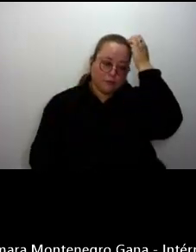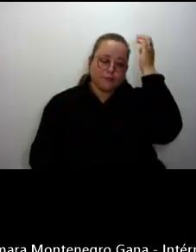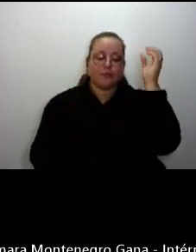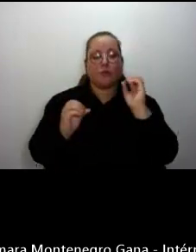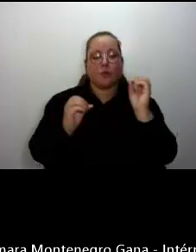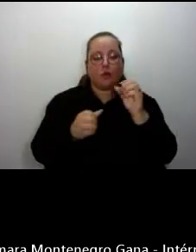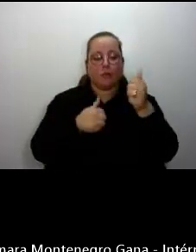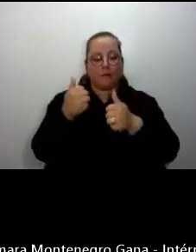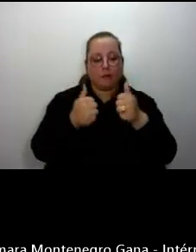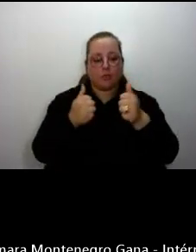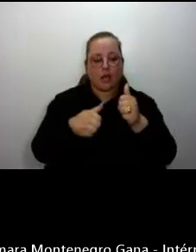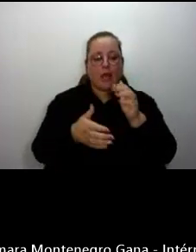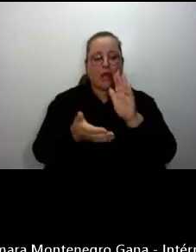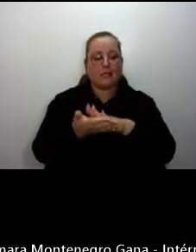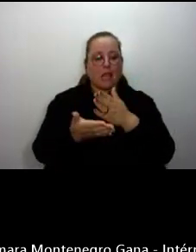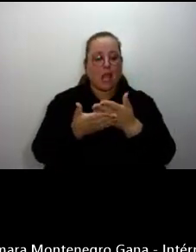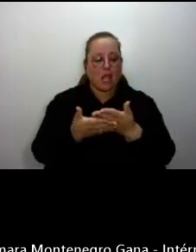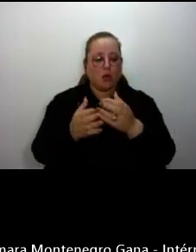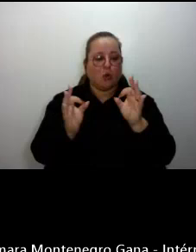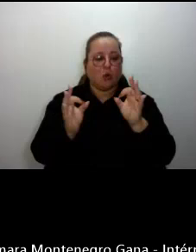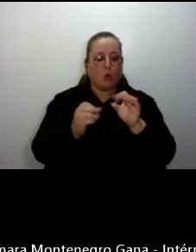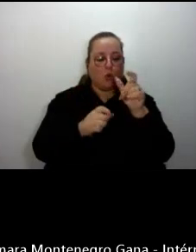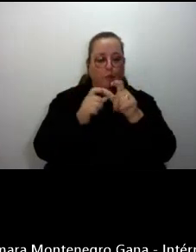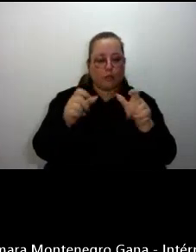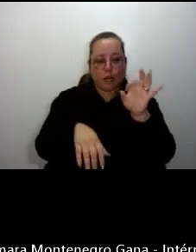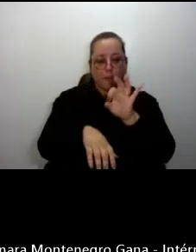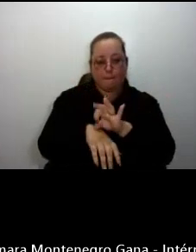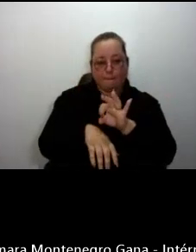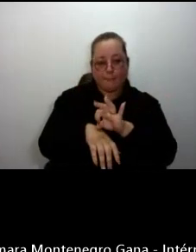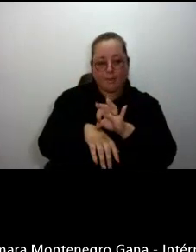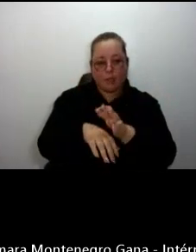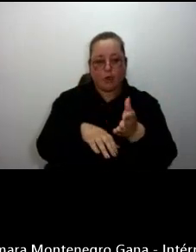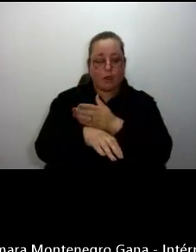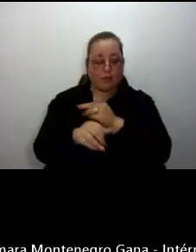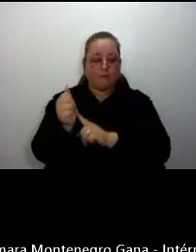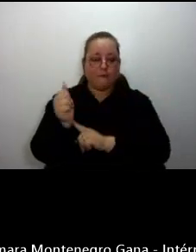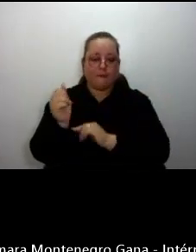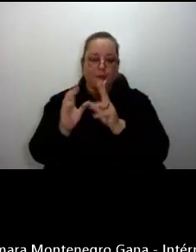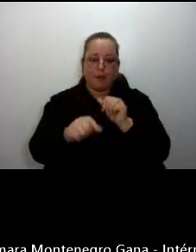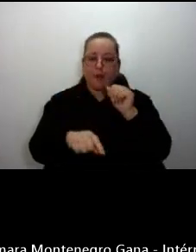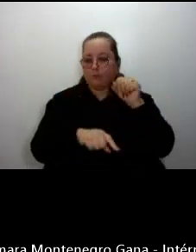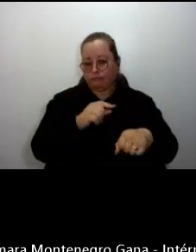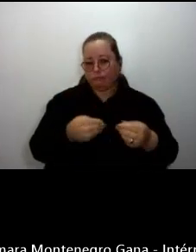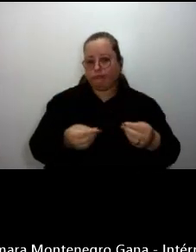salud tratante en el caso de que sea necesario y previa autorización de la familia.